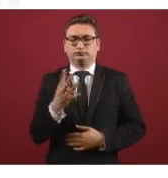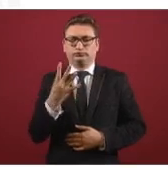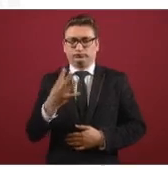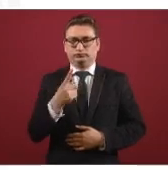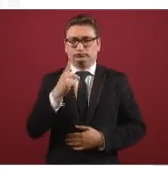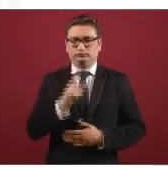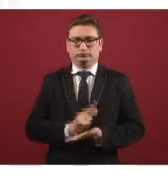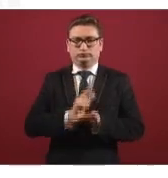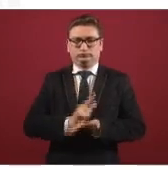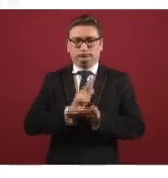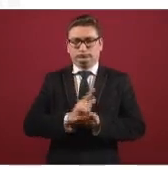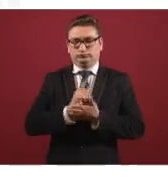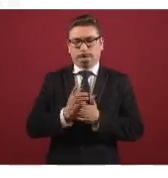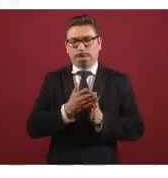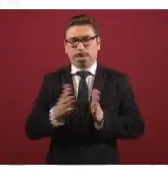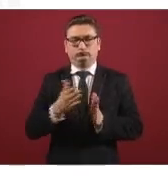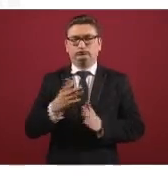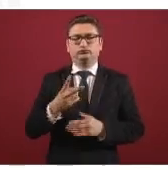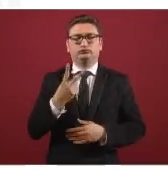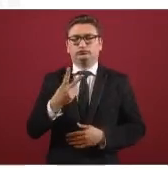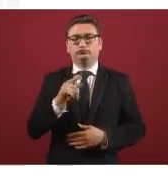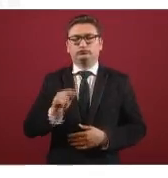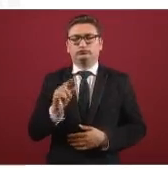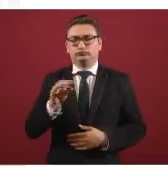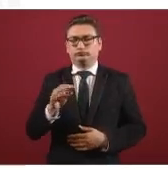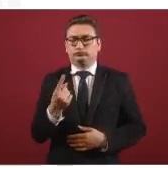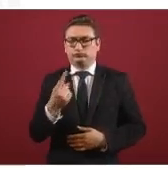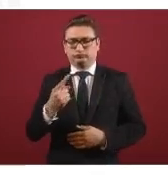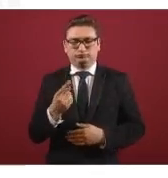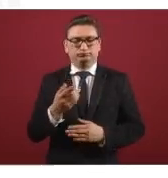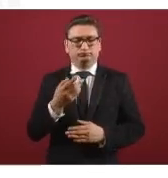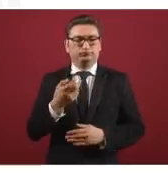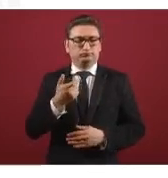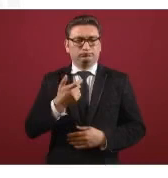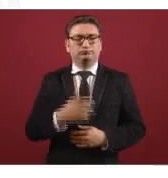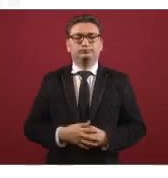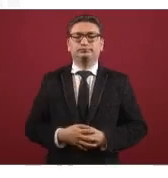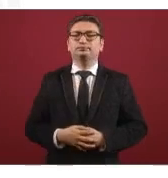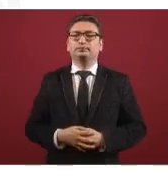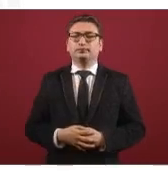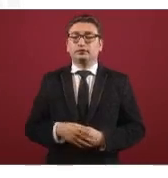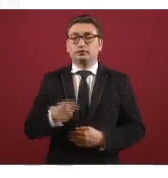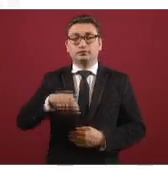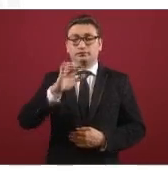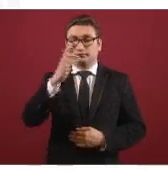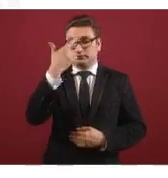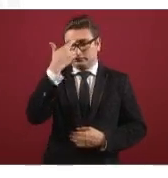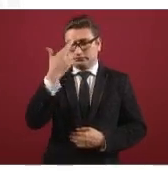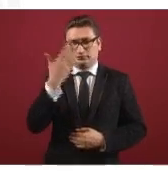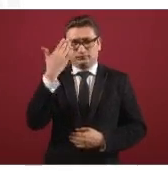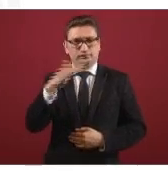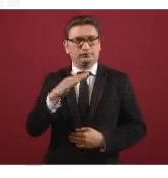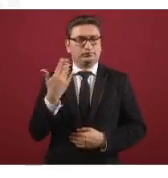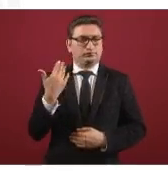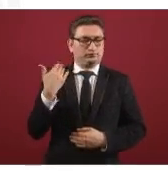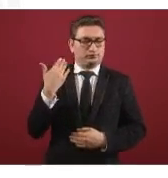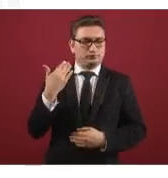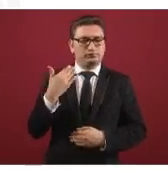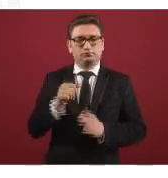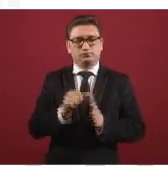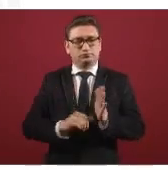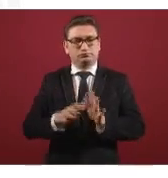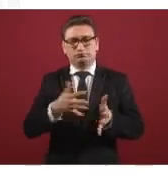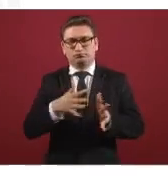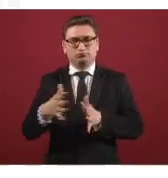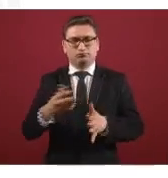por litro y un margen de 2 pesos 91. Vale señalar, si ustedes recuerdan, que el margen hace unos meses estaba arriba